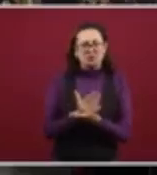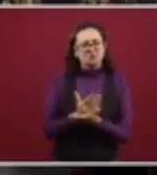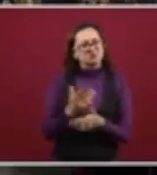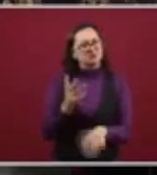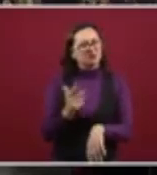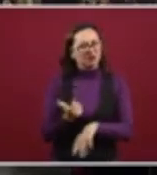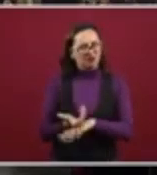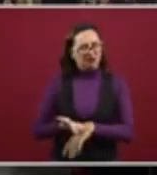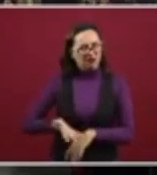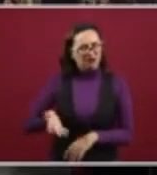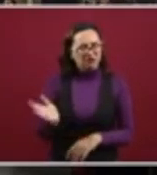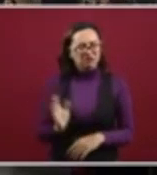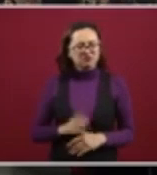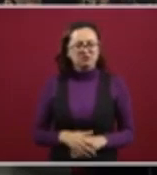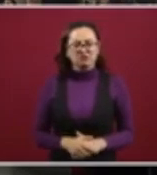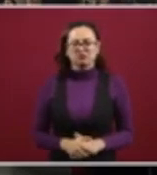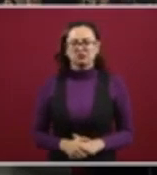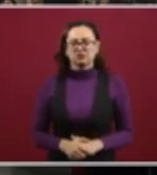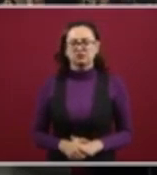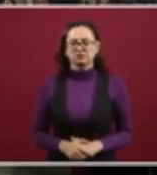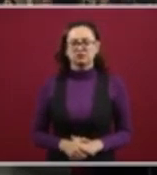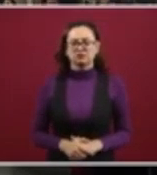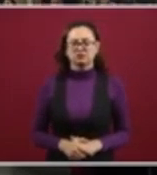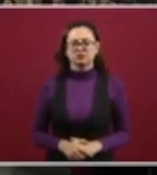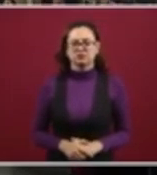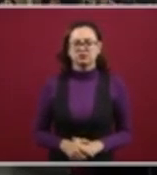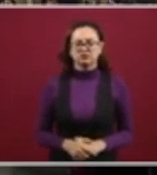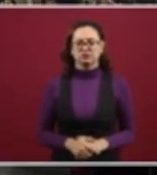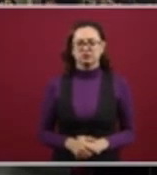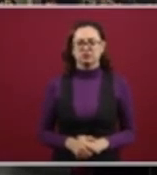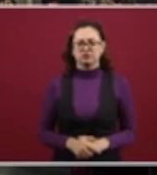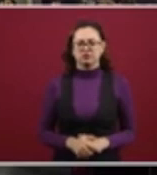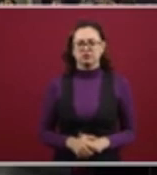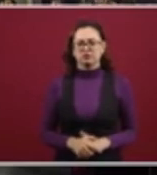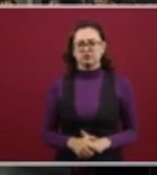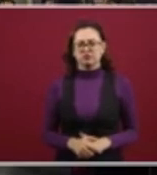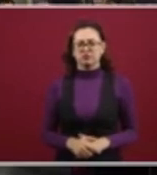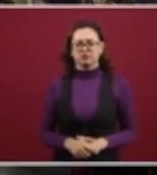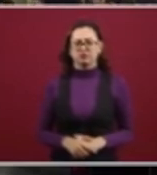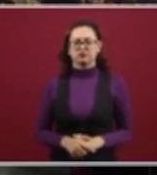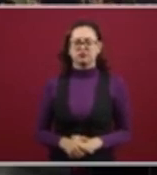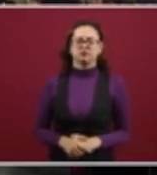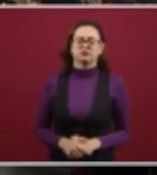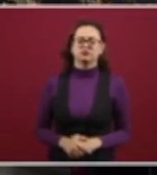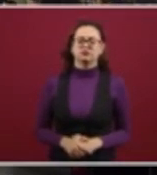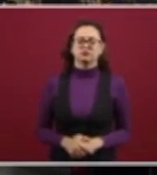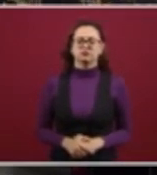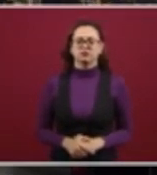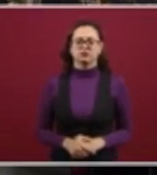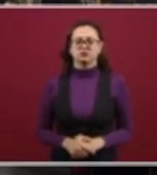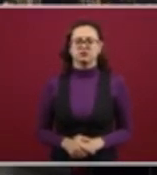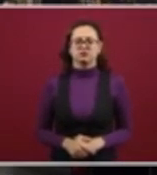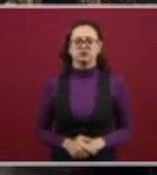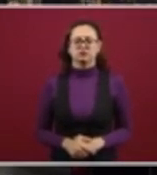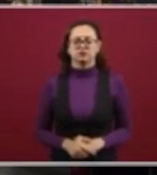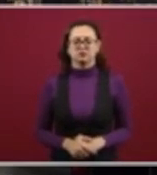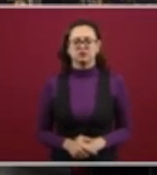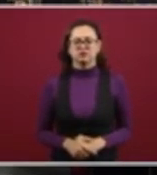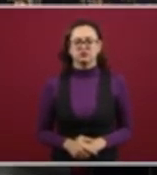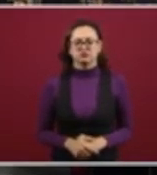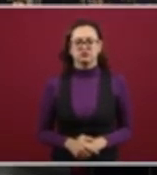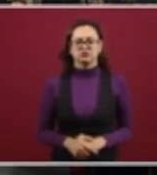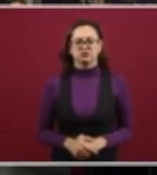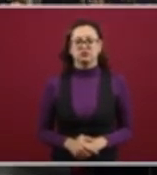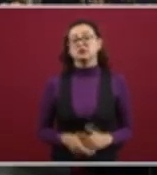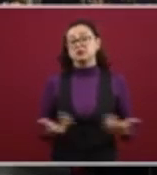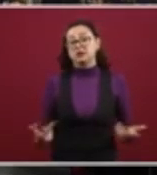Bueno, hemos señalado que no hay forma de justificar el costo, el incremento del precio